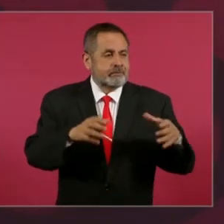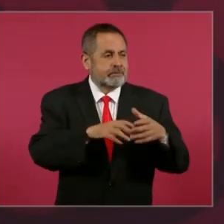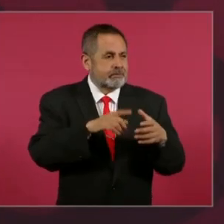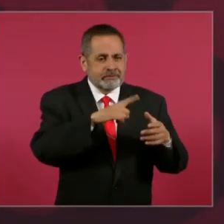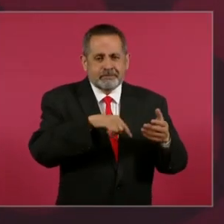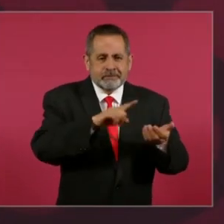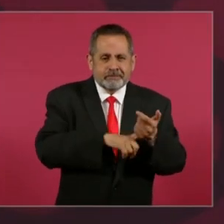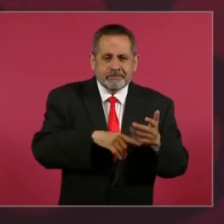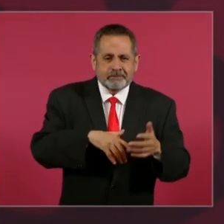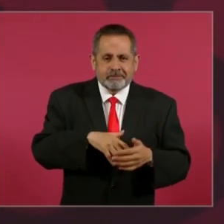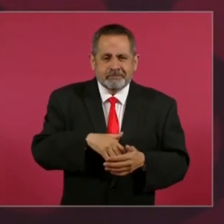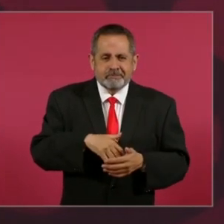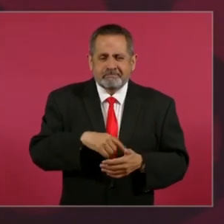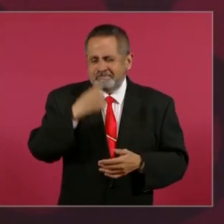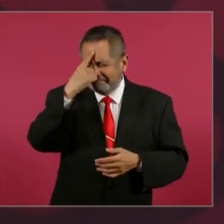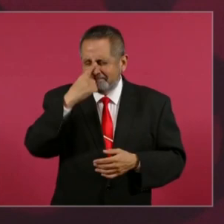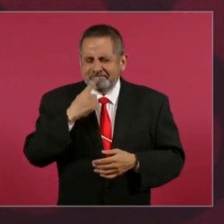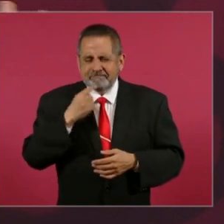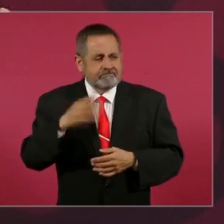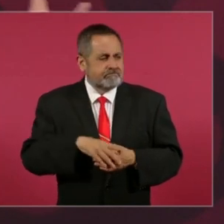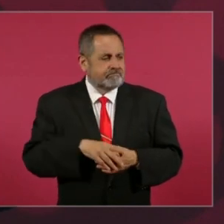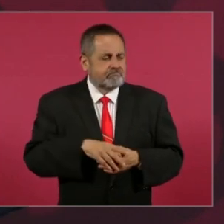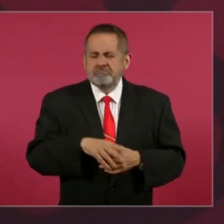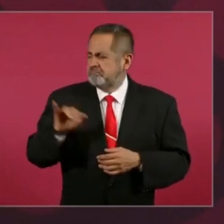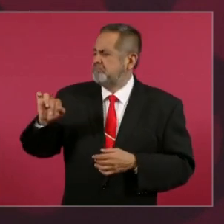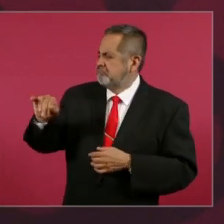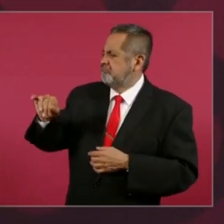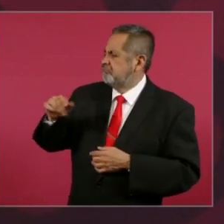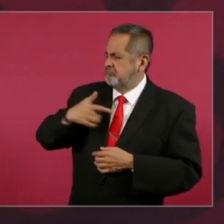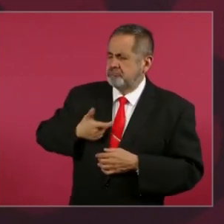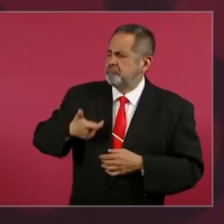cínica, lo declaraban.